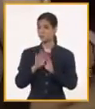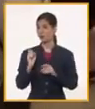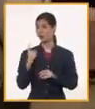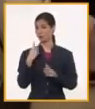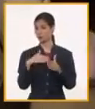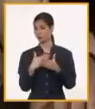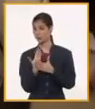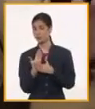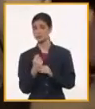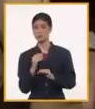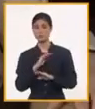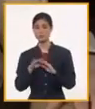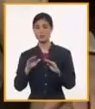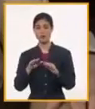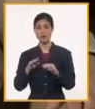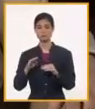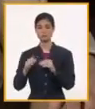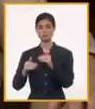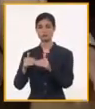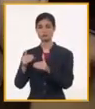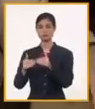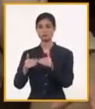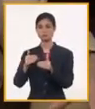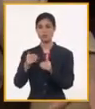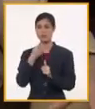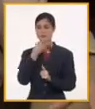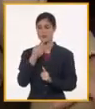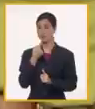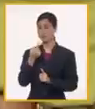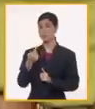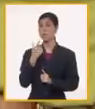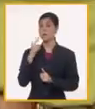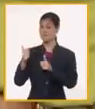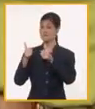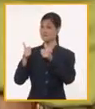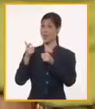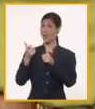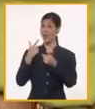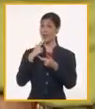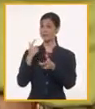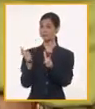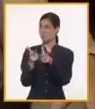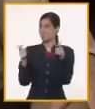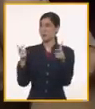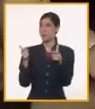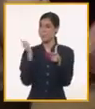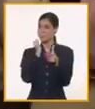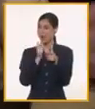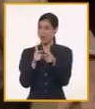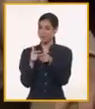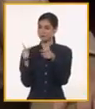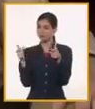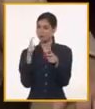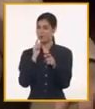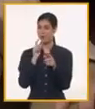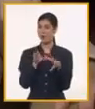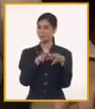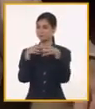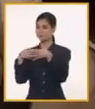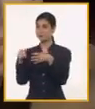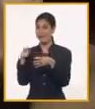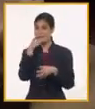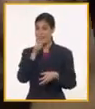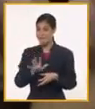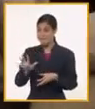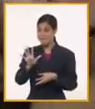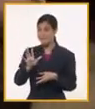los 2 o 3 días me llama y dice, sí, está bien tu idea, está bien, vamos a mandar más, pero vamos a mandar a Chomi, que